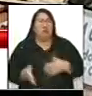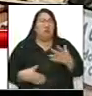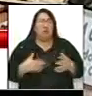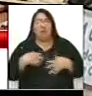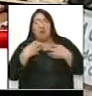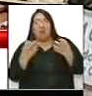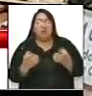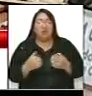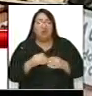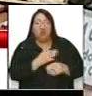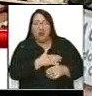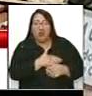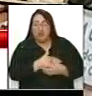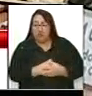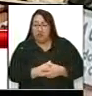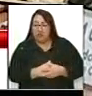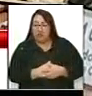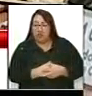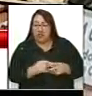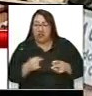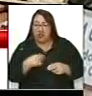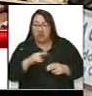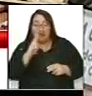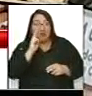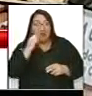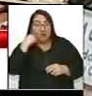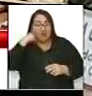monstruo que tienen en su corazón. Ellos son los capos,